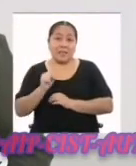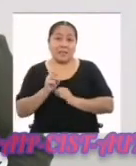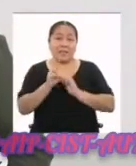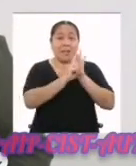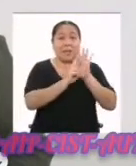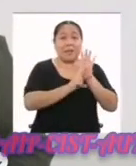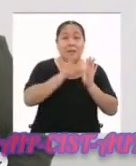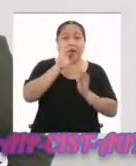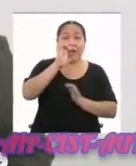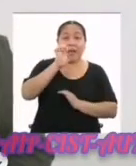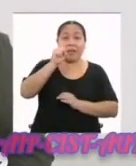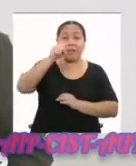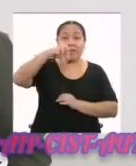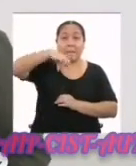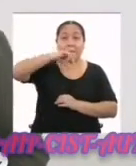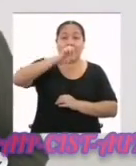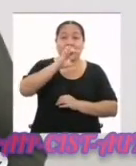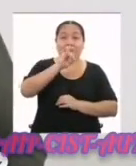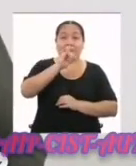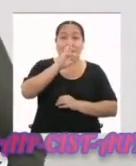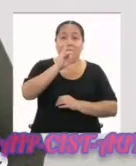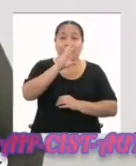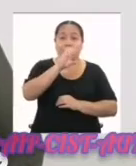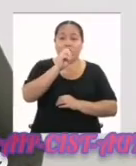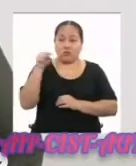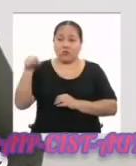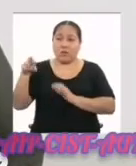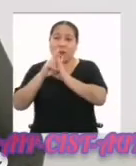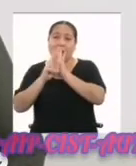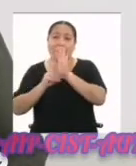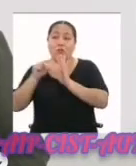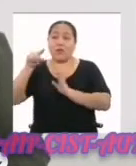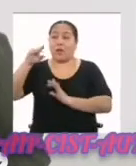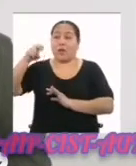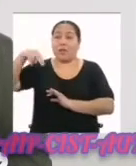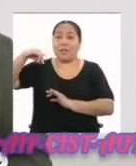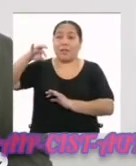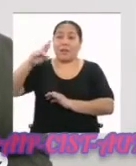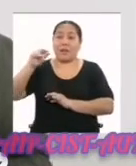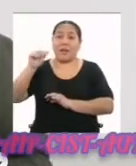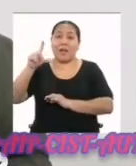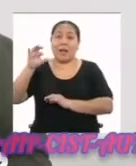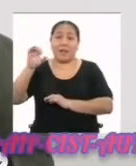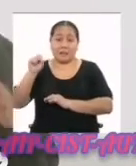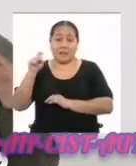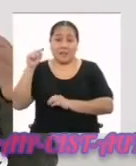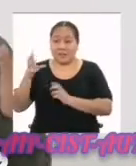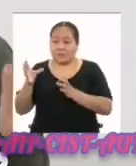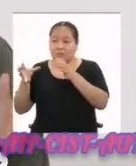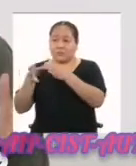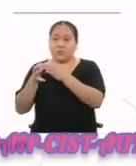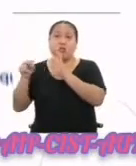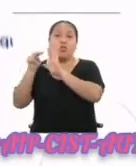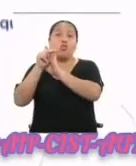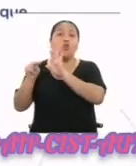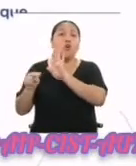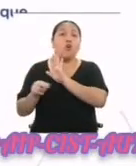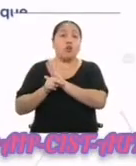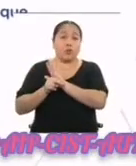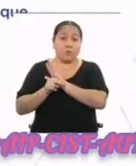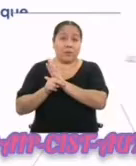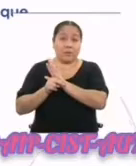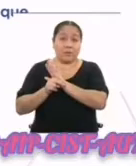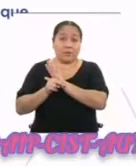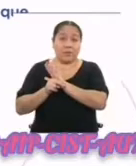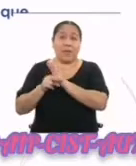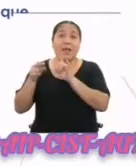los reglamentos generales, como ya lo vieron anteriormente, están constituidos por normas que